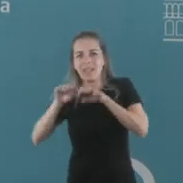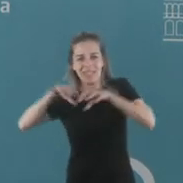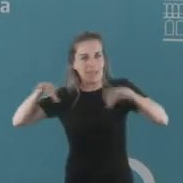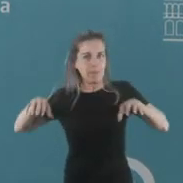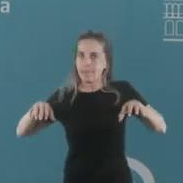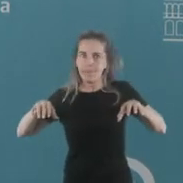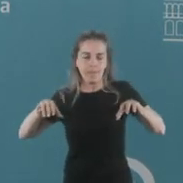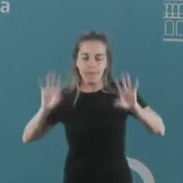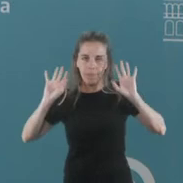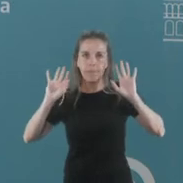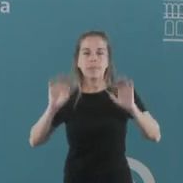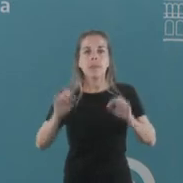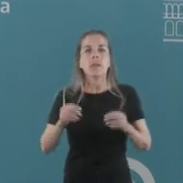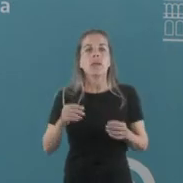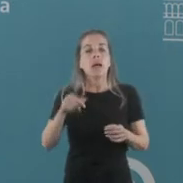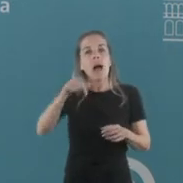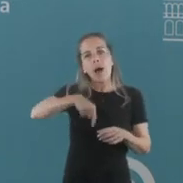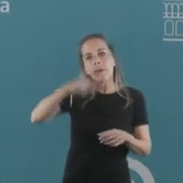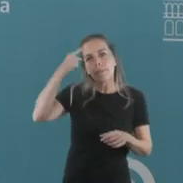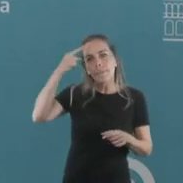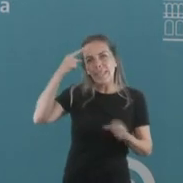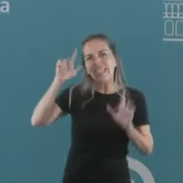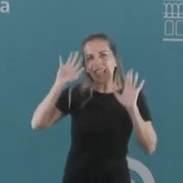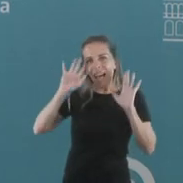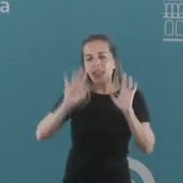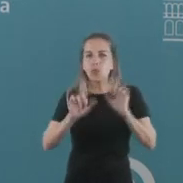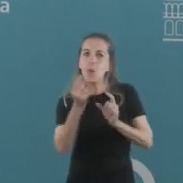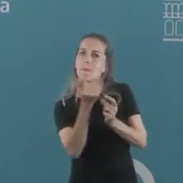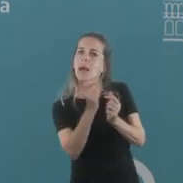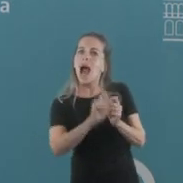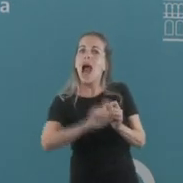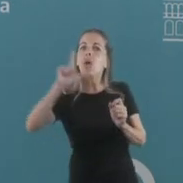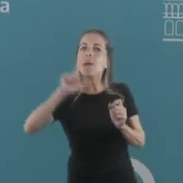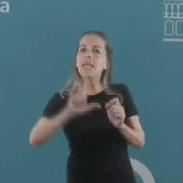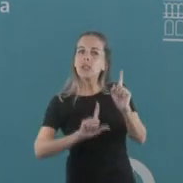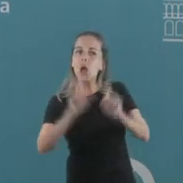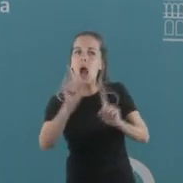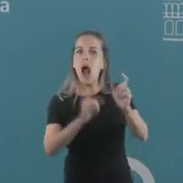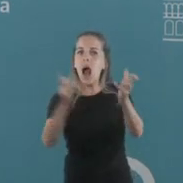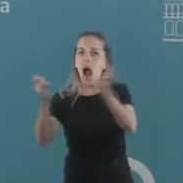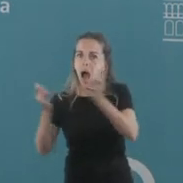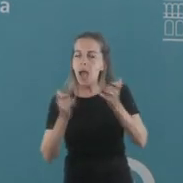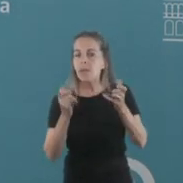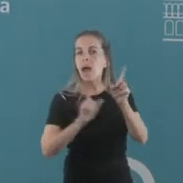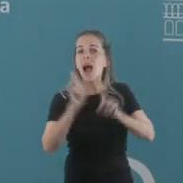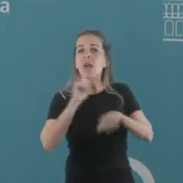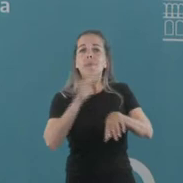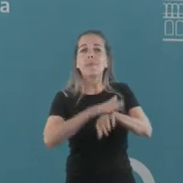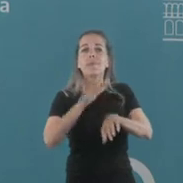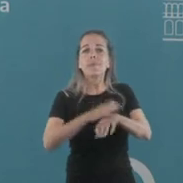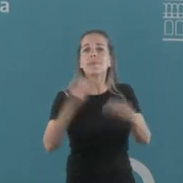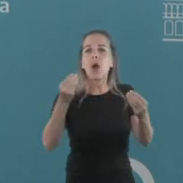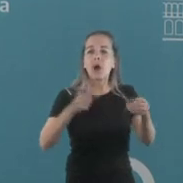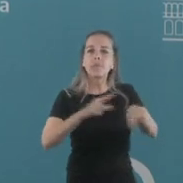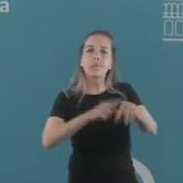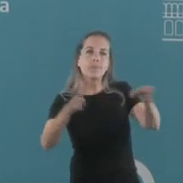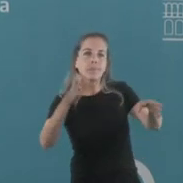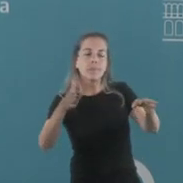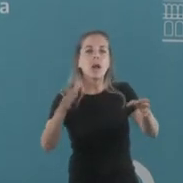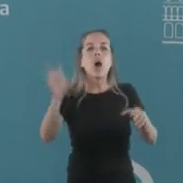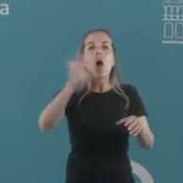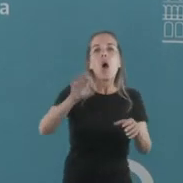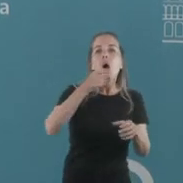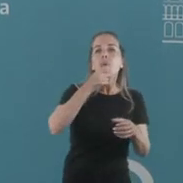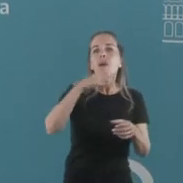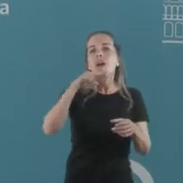Massa. Estamos viendo algunos aumentos en algunos sectores en particular. Algunos tienen que ver con causas estacionales, otros tienen que ver, en el caso de